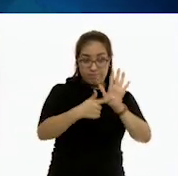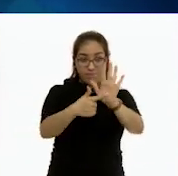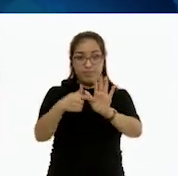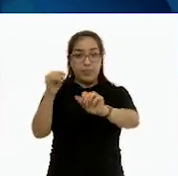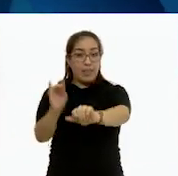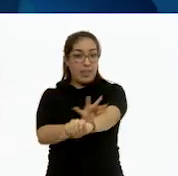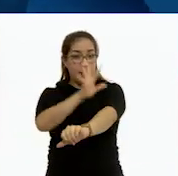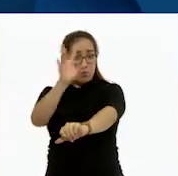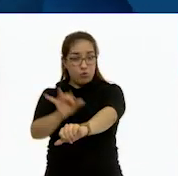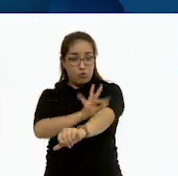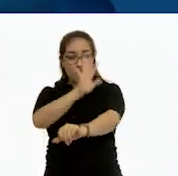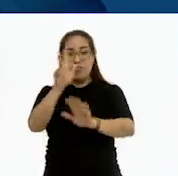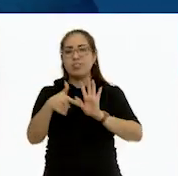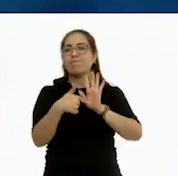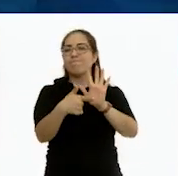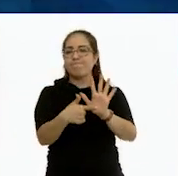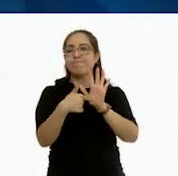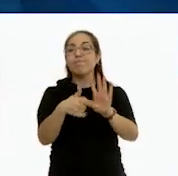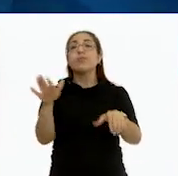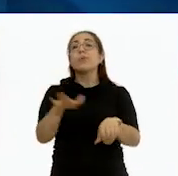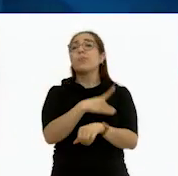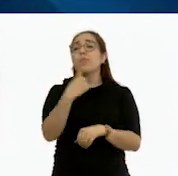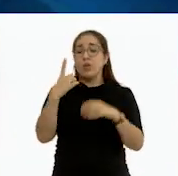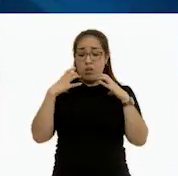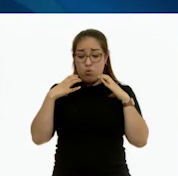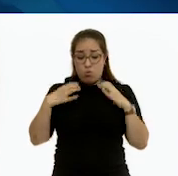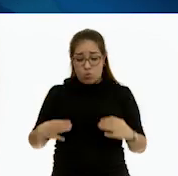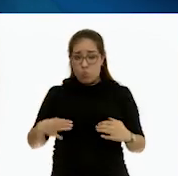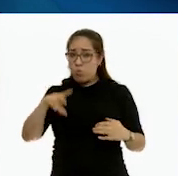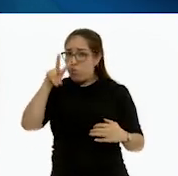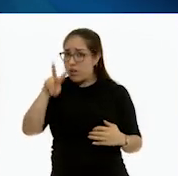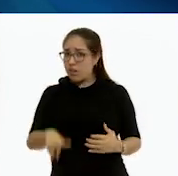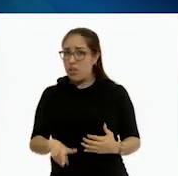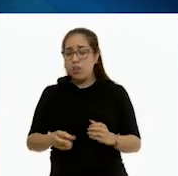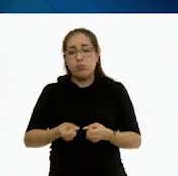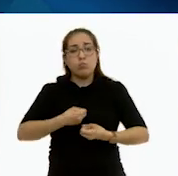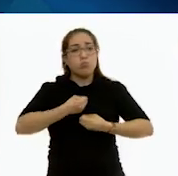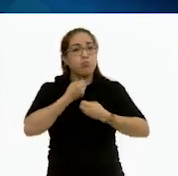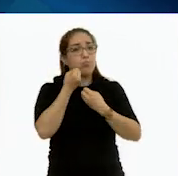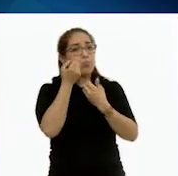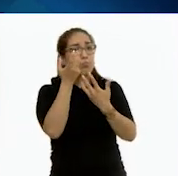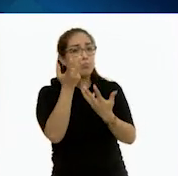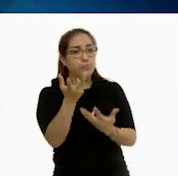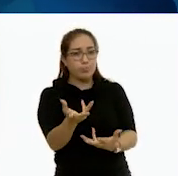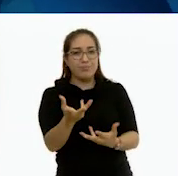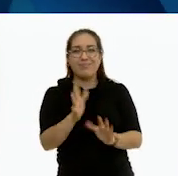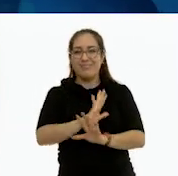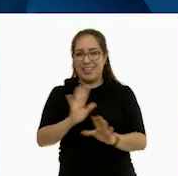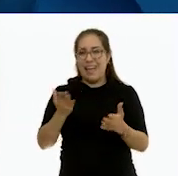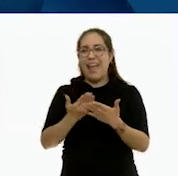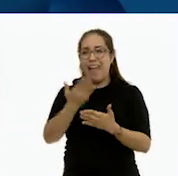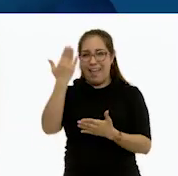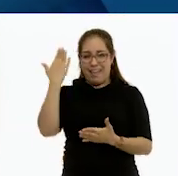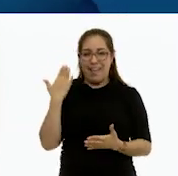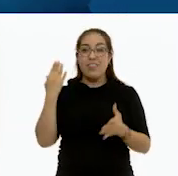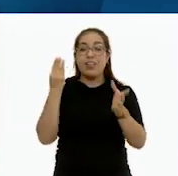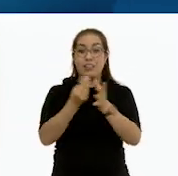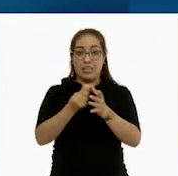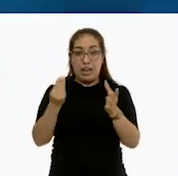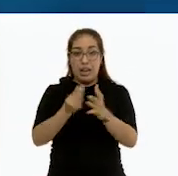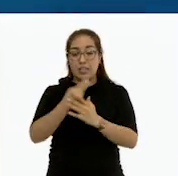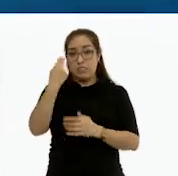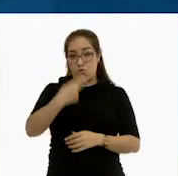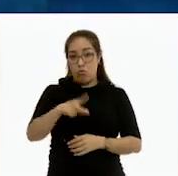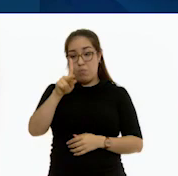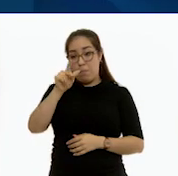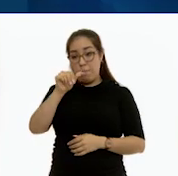emociones, porque con el cuerpo se puede crear todo un lenguaje. Como ya revisamos en el programa anterior, se le llama pantomima